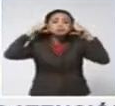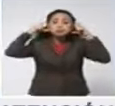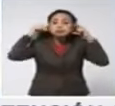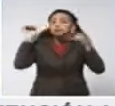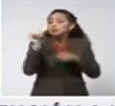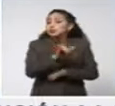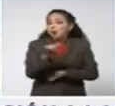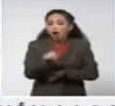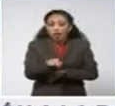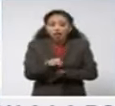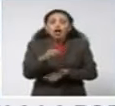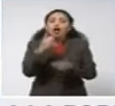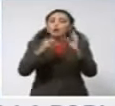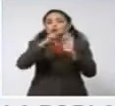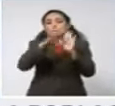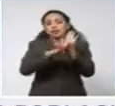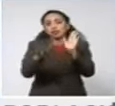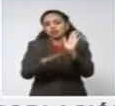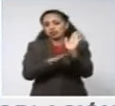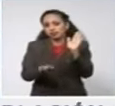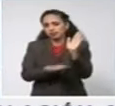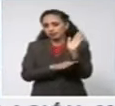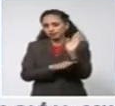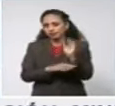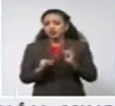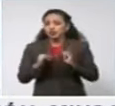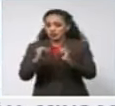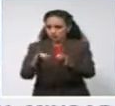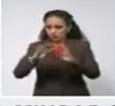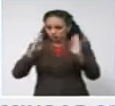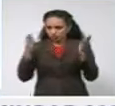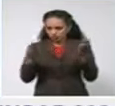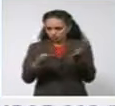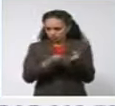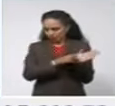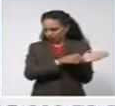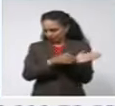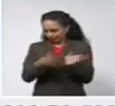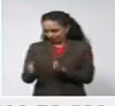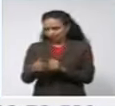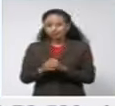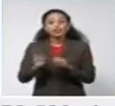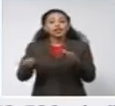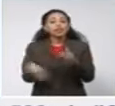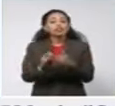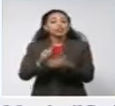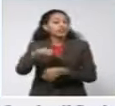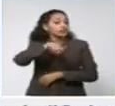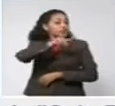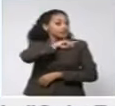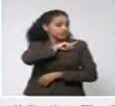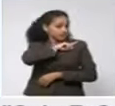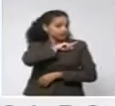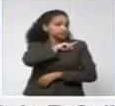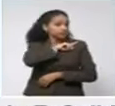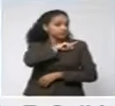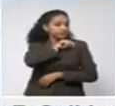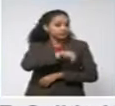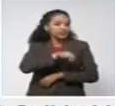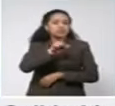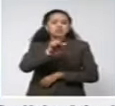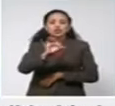mundo. Y hablando del mundo, pues hasta el día de ayer se mantienen los